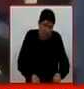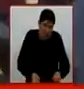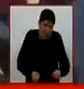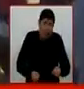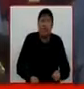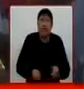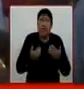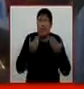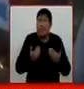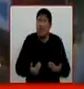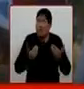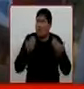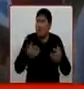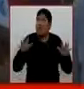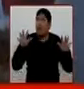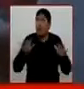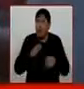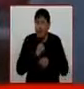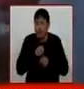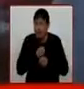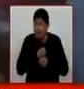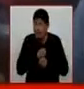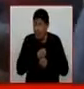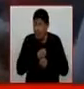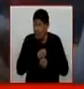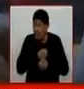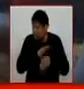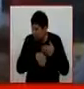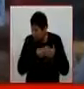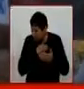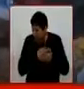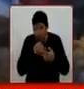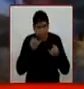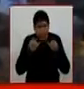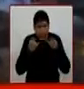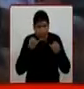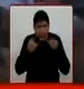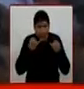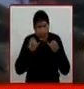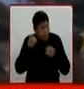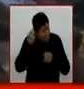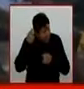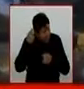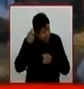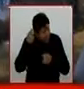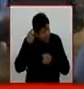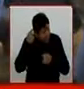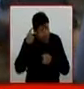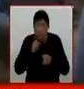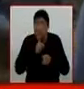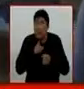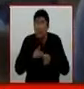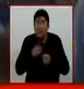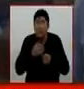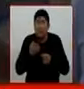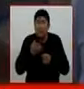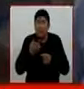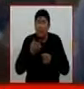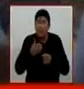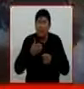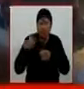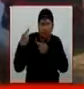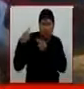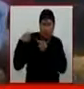en vano. En este momento ya se está realizando ya todo el informe respectivo. En su momento seguramente el